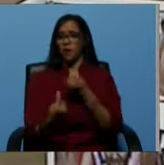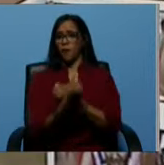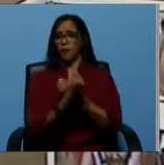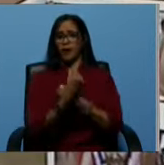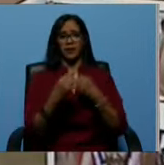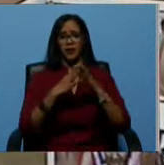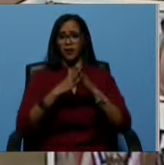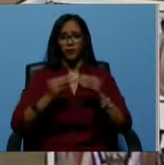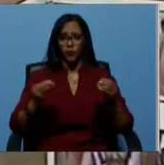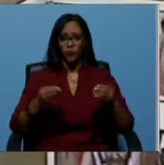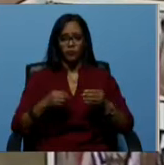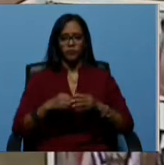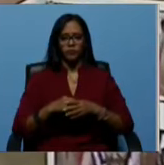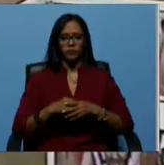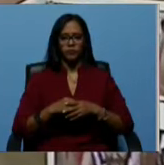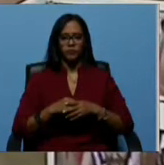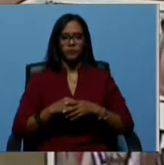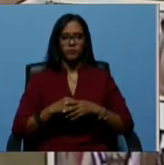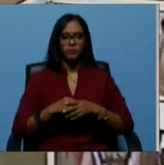todos.